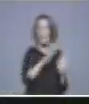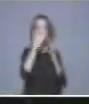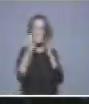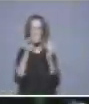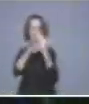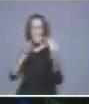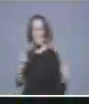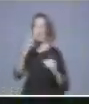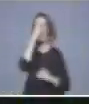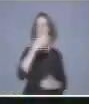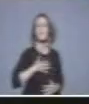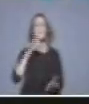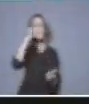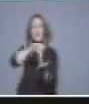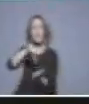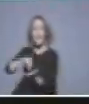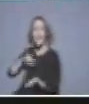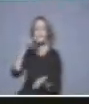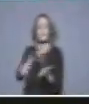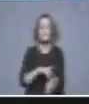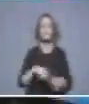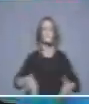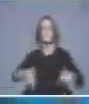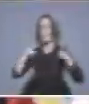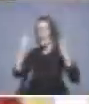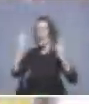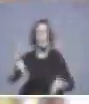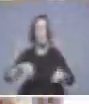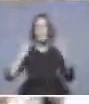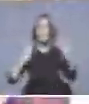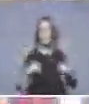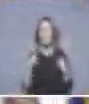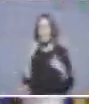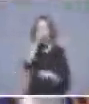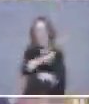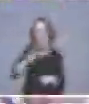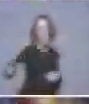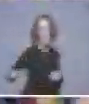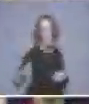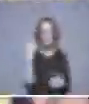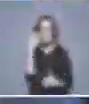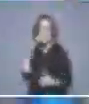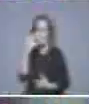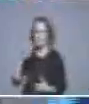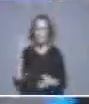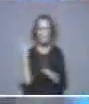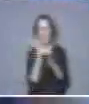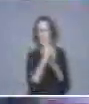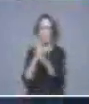mi ciudad, vamos a disfrutar. Muchos artistas van a pasar y tú